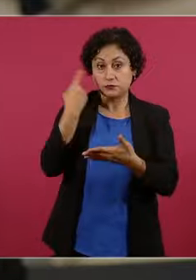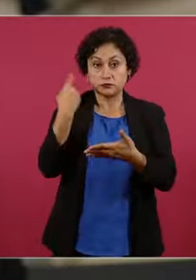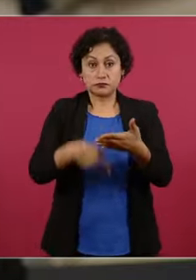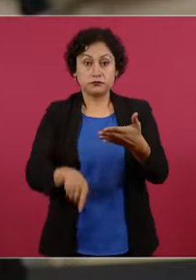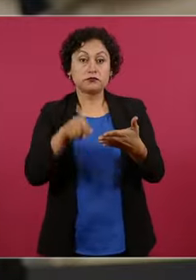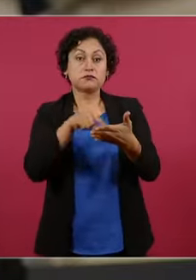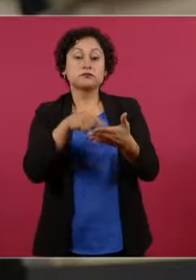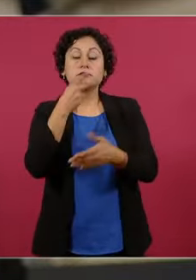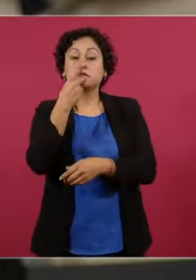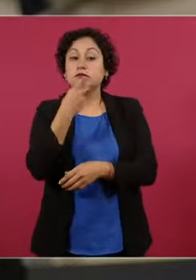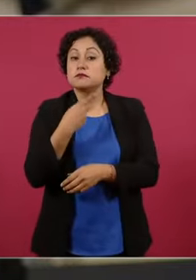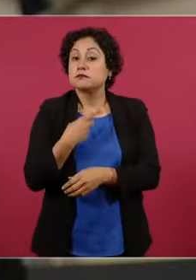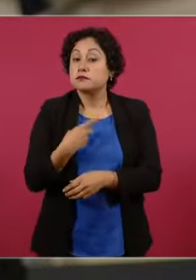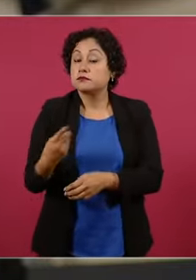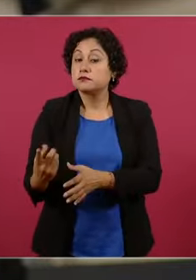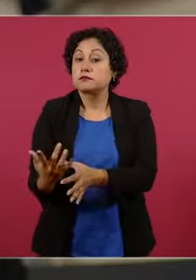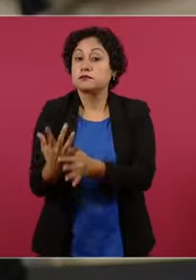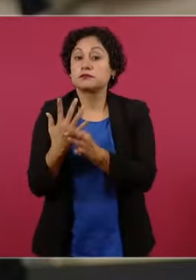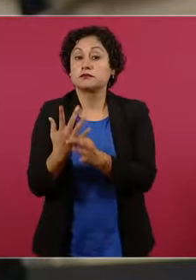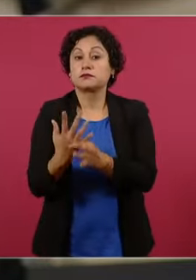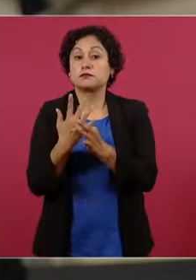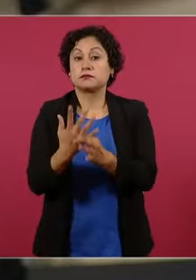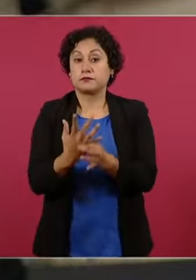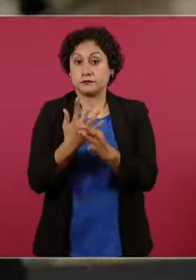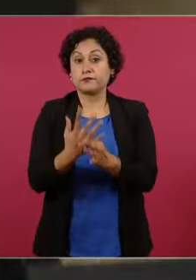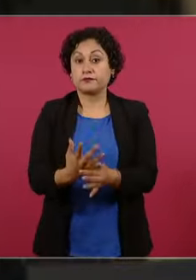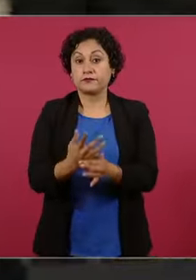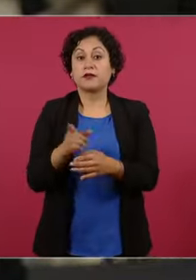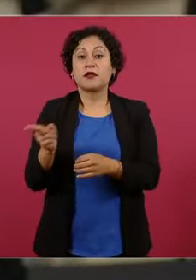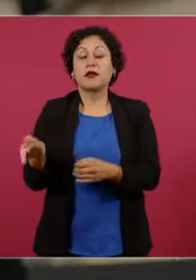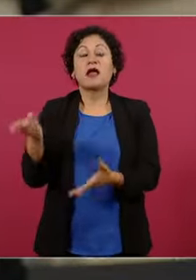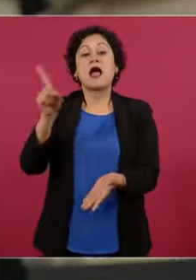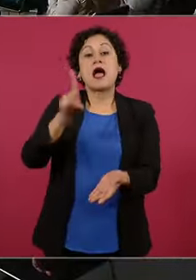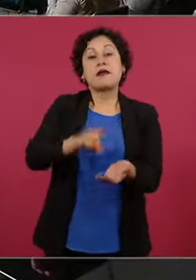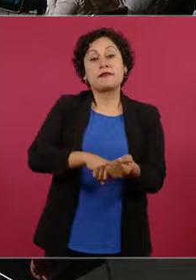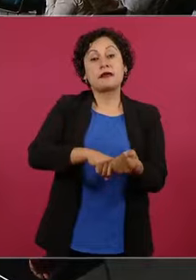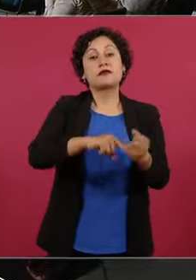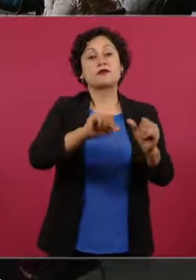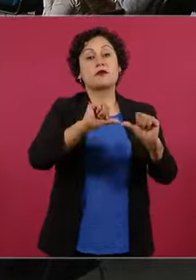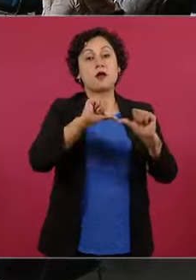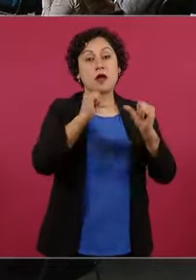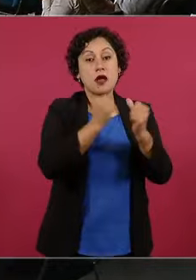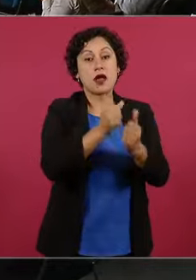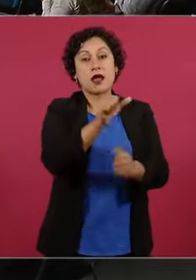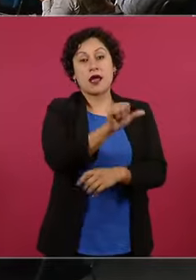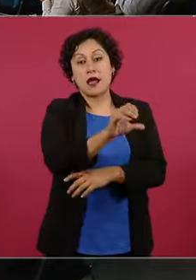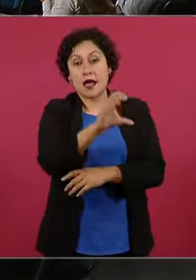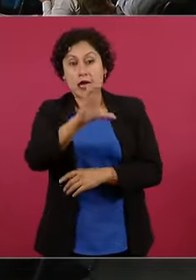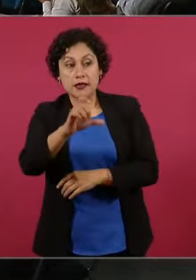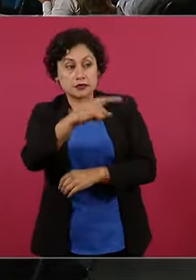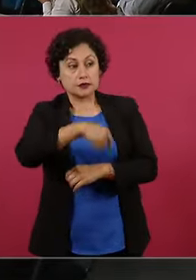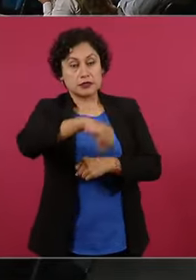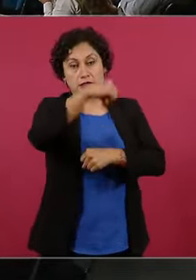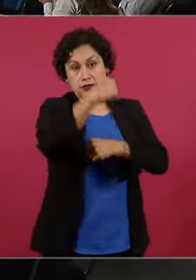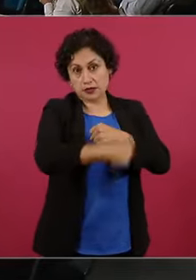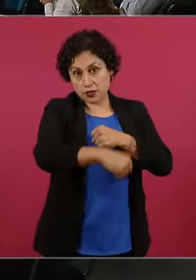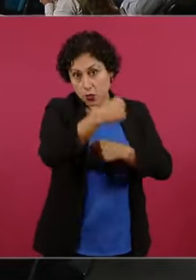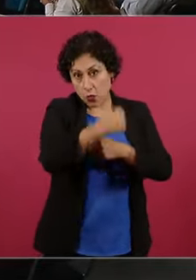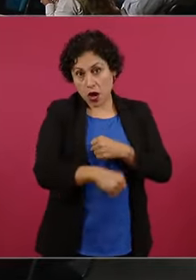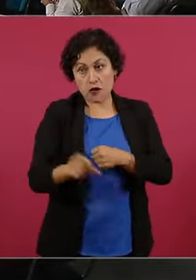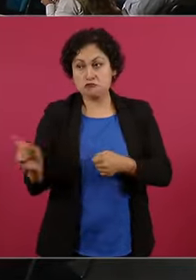que es porque no forman parte de la asociación, de alguna asociación civil de cirujanos plásticos